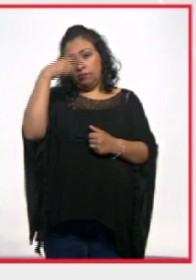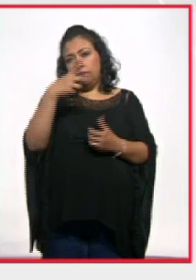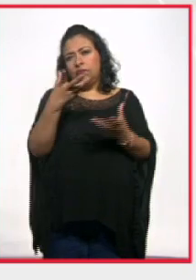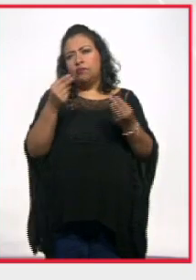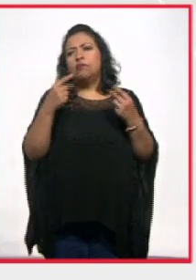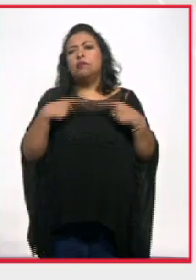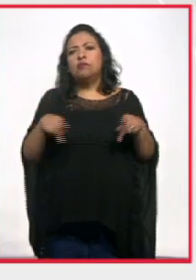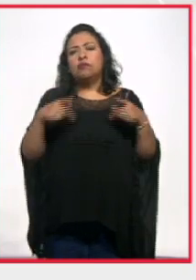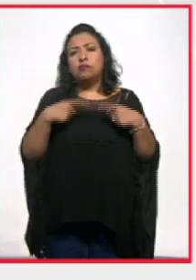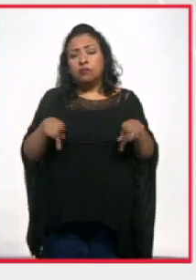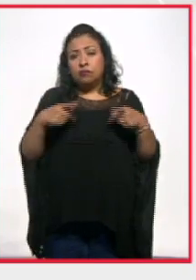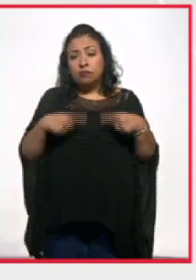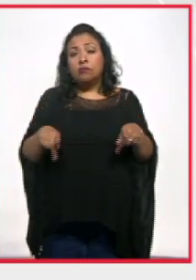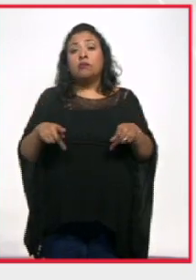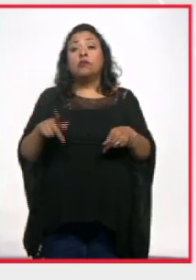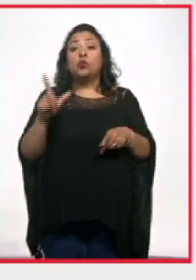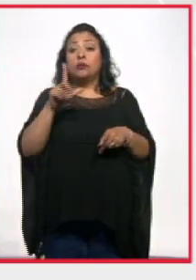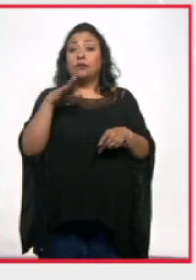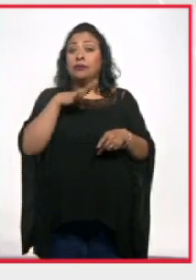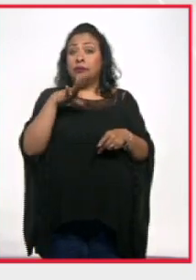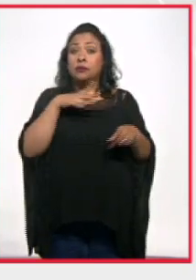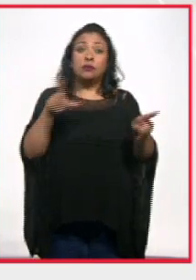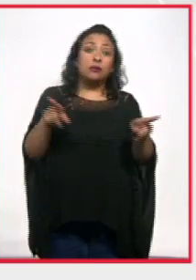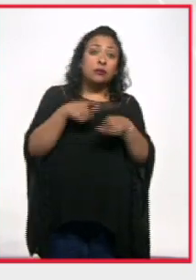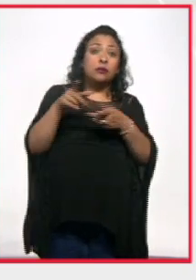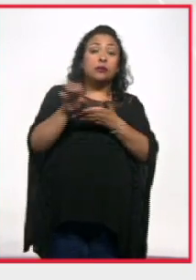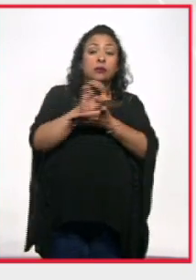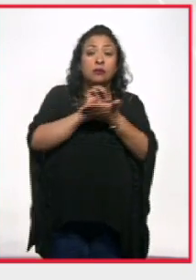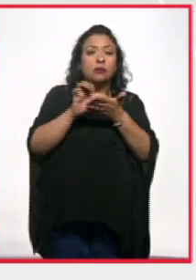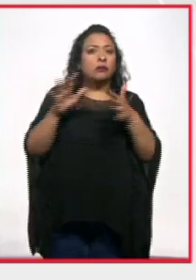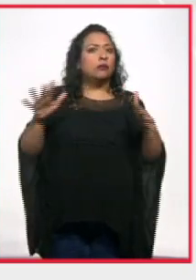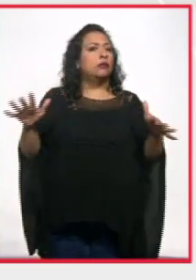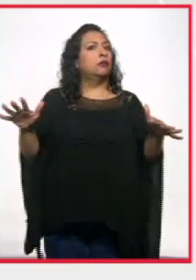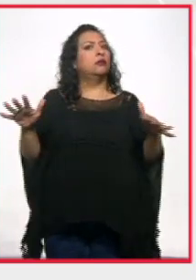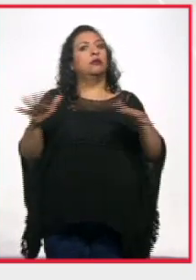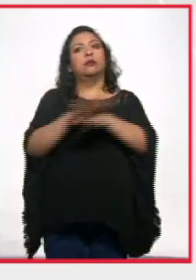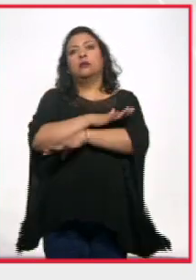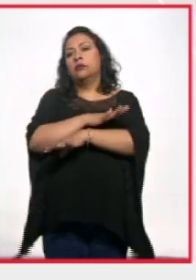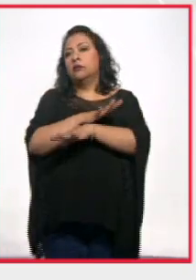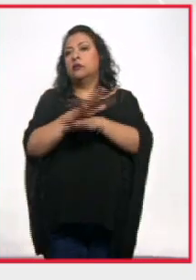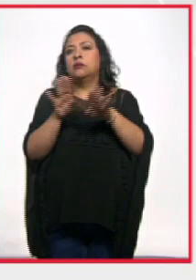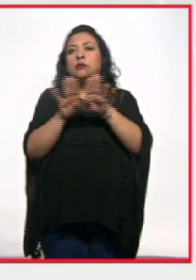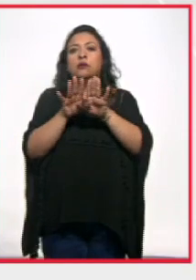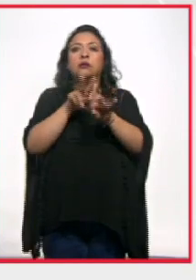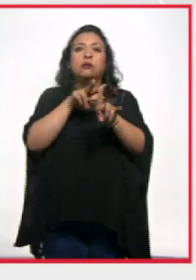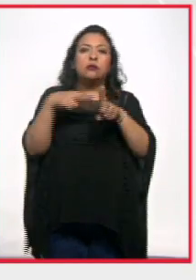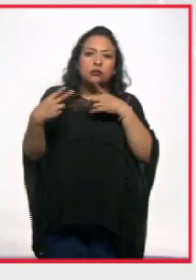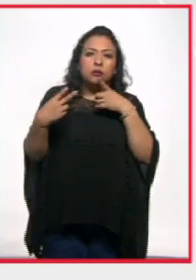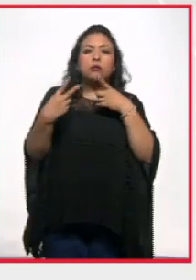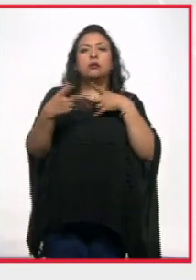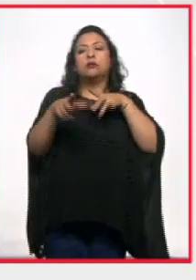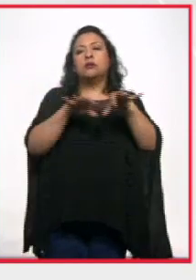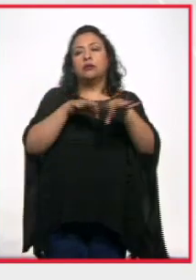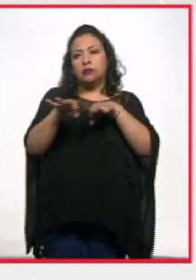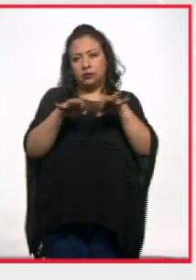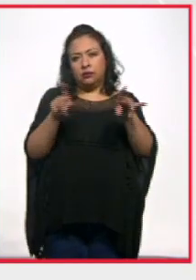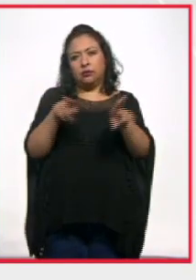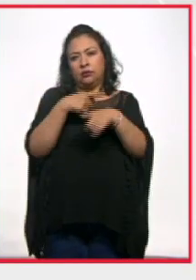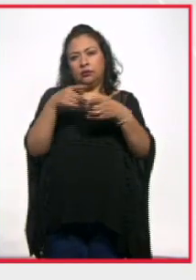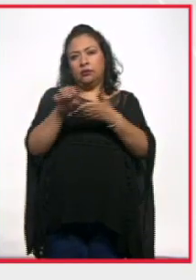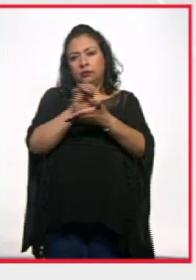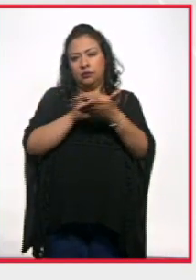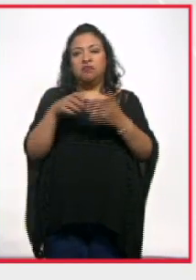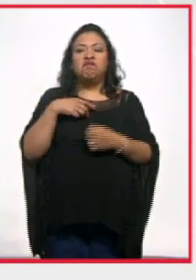muchas personas el que haya existido Música y Escena cambió completamente su manera de ver y de trabajar la música